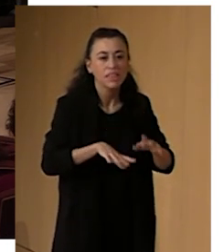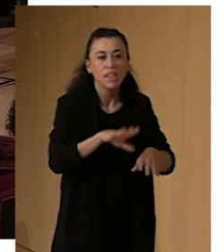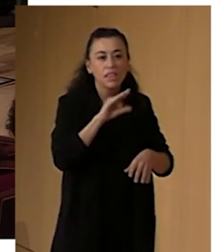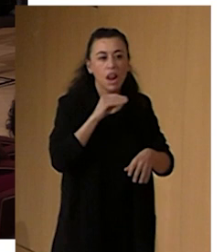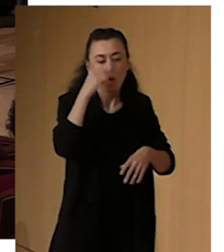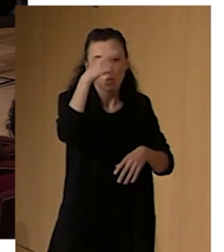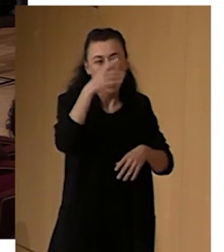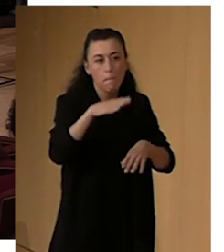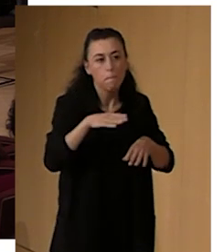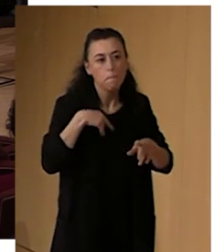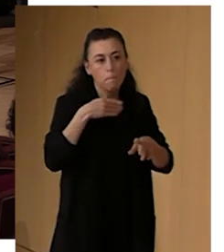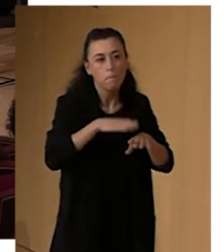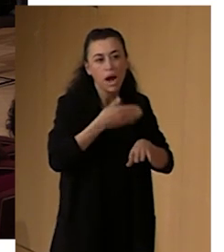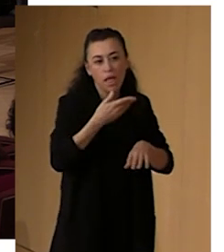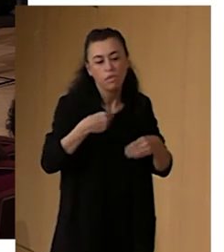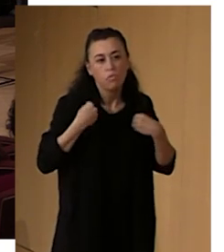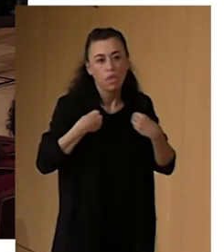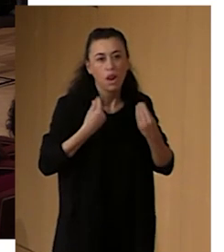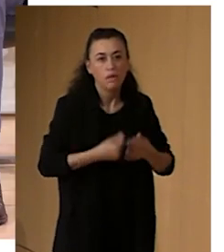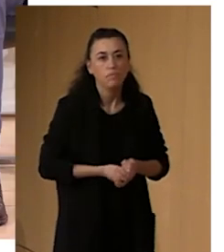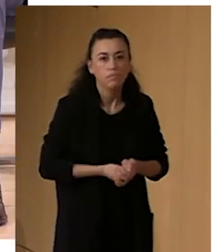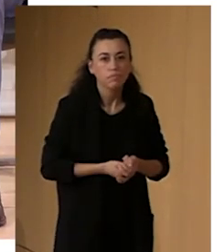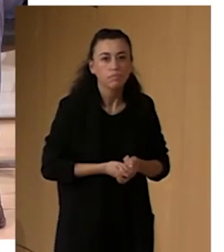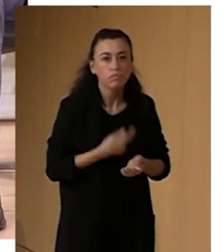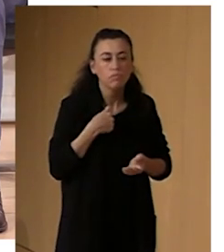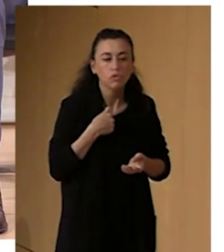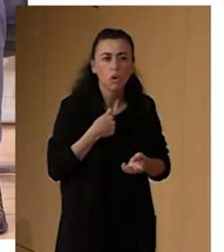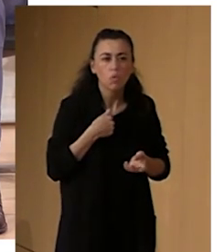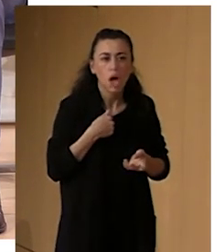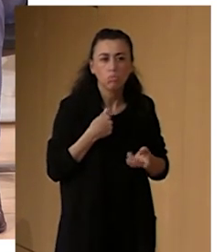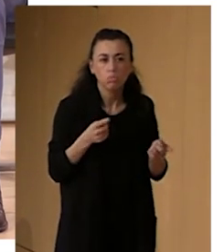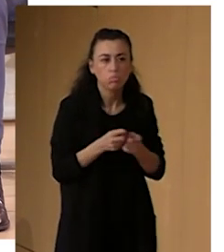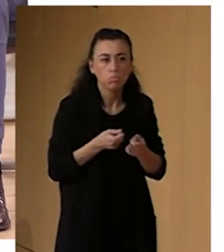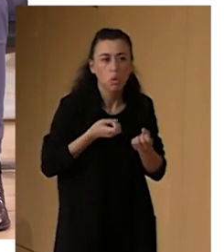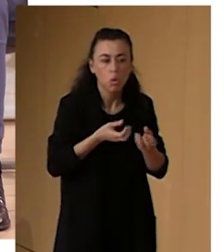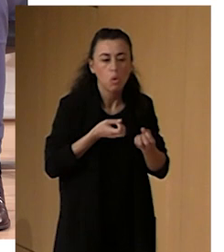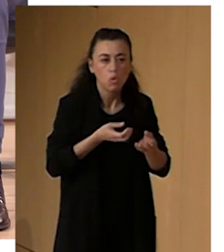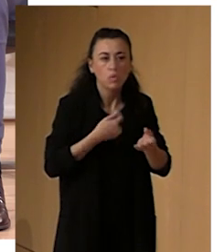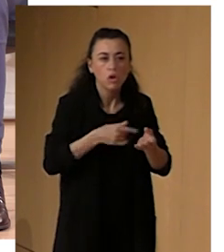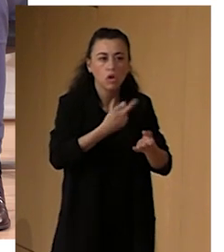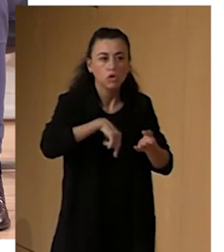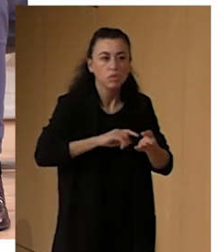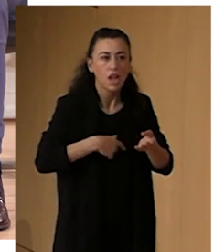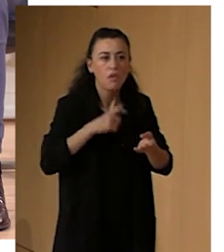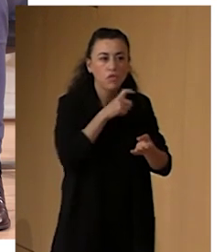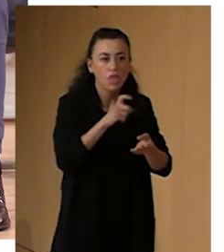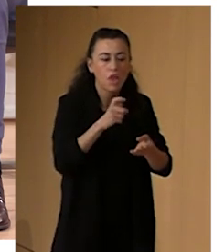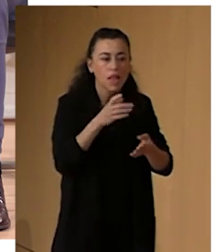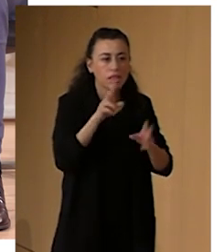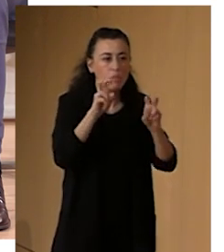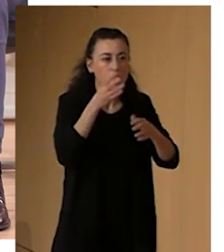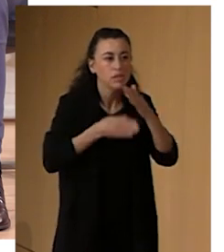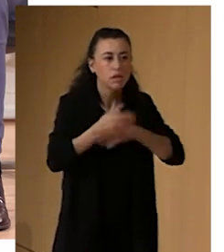disfrutarla que espero sí os voy a contar un poco Cómo trabajamos La accesibilidad en la fundación es un proceso en el que